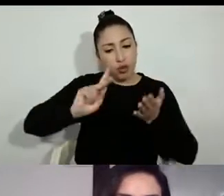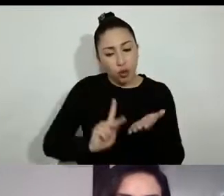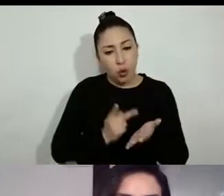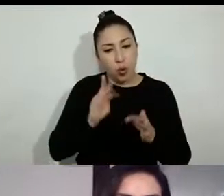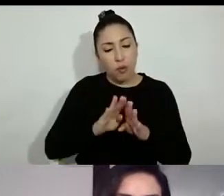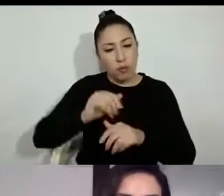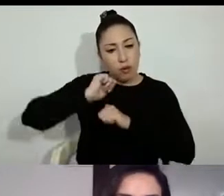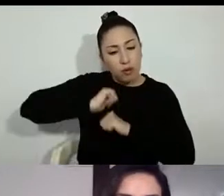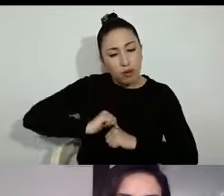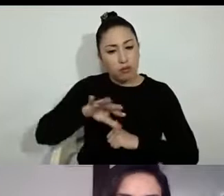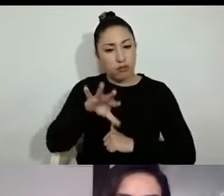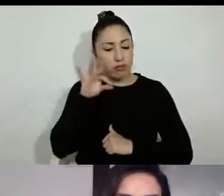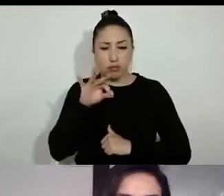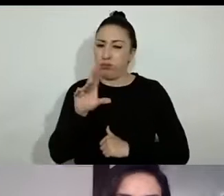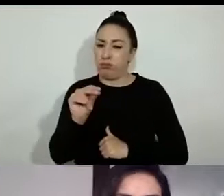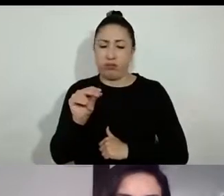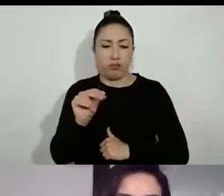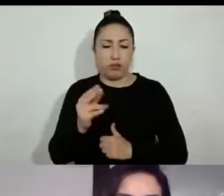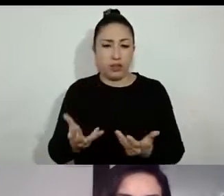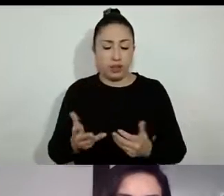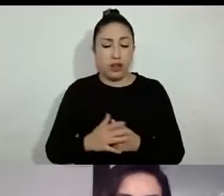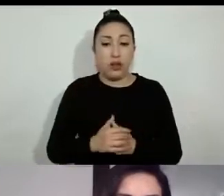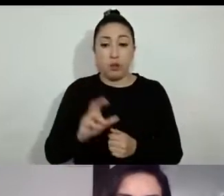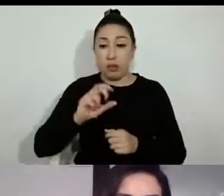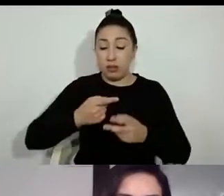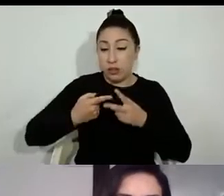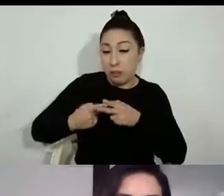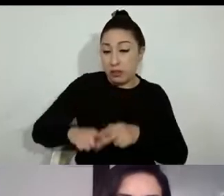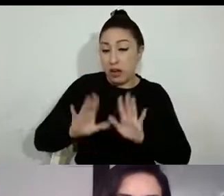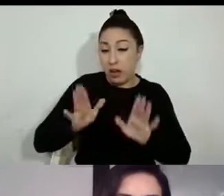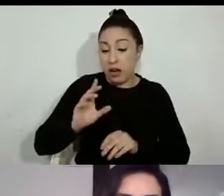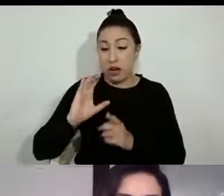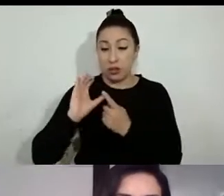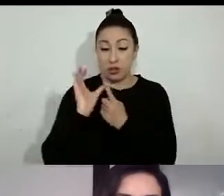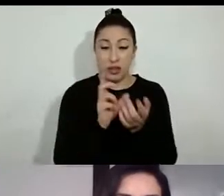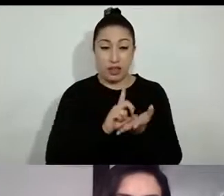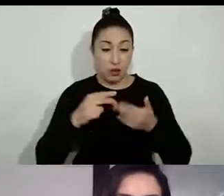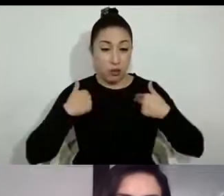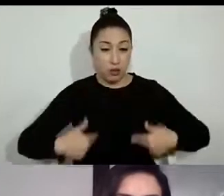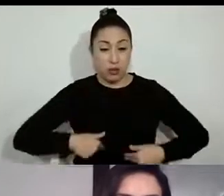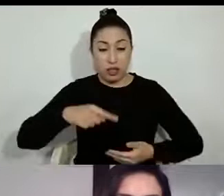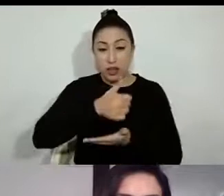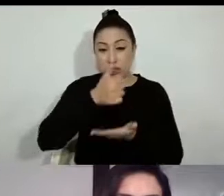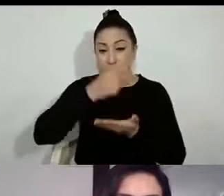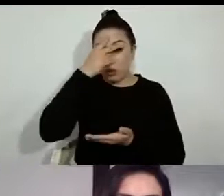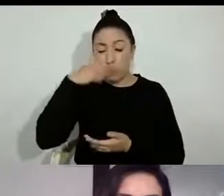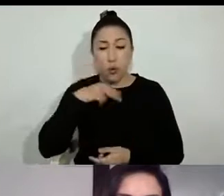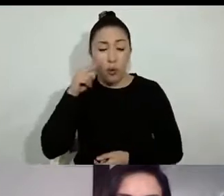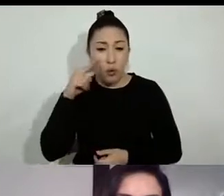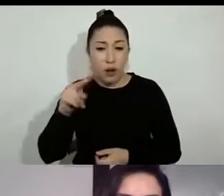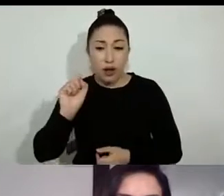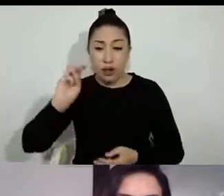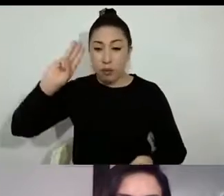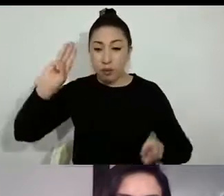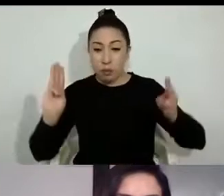humanos desde su primera expresión y ver cómo se han proyectado en México y en el mundo como normas